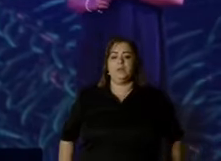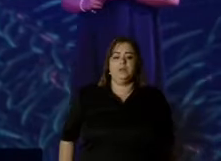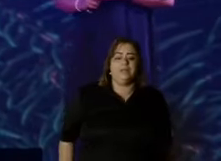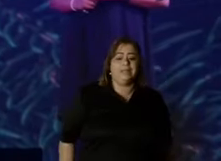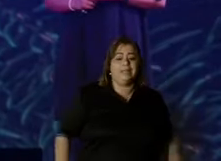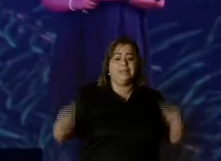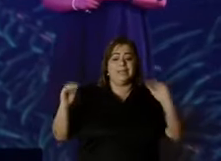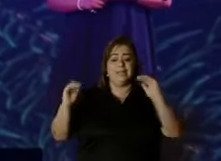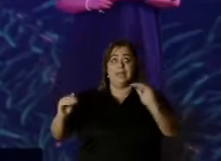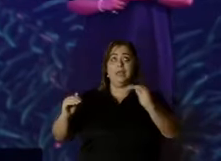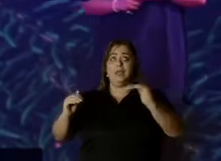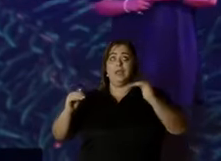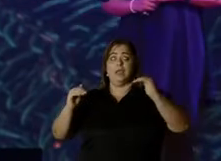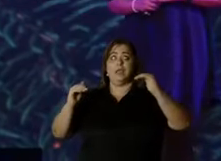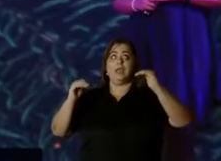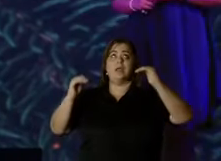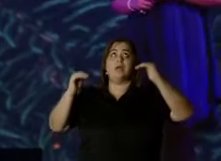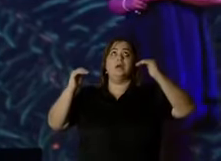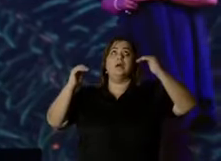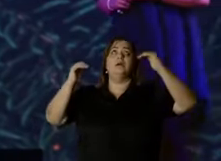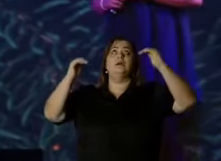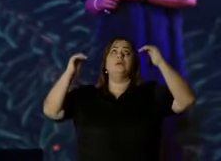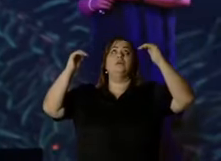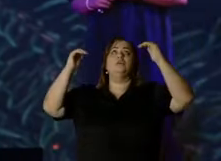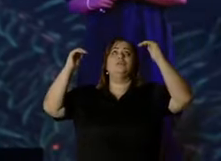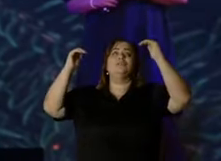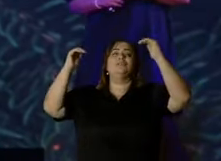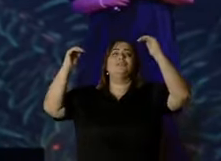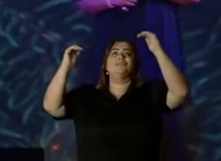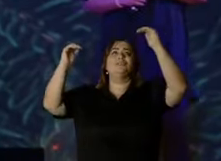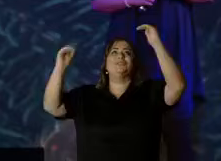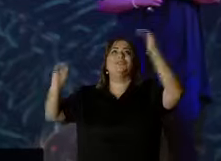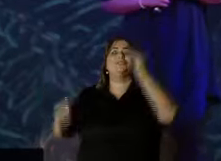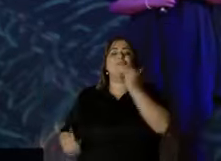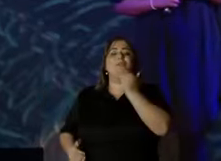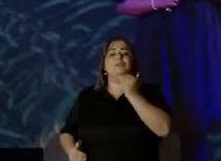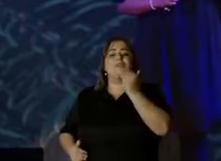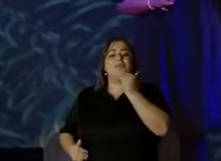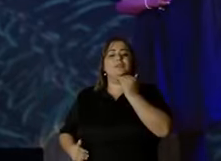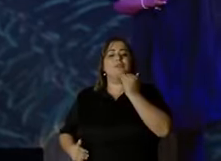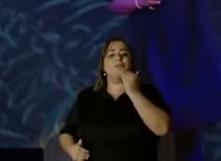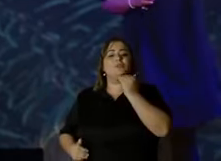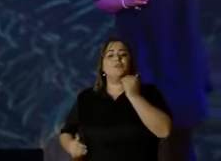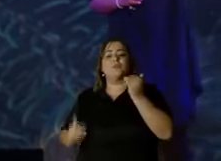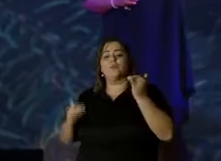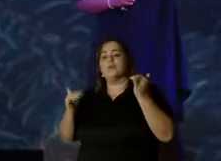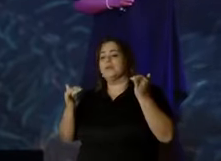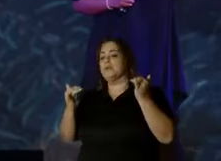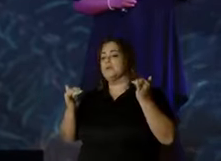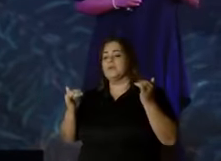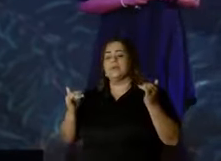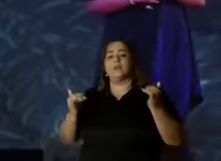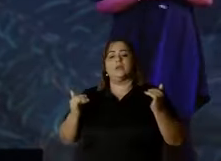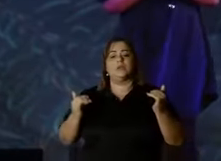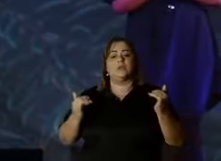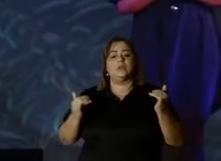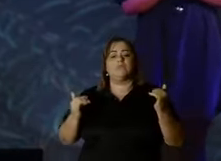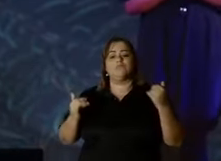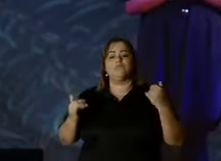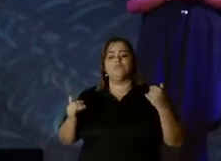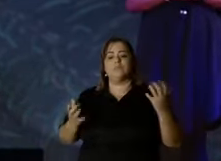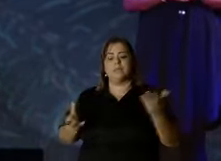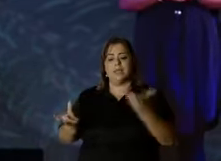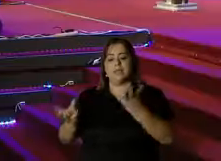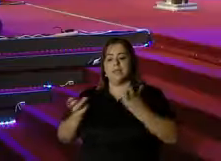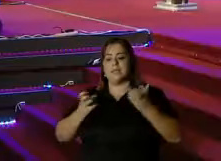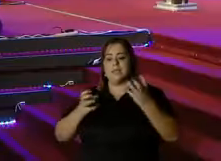Dios mío. Ella fue presentada en este altar. Y hoy viene a recibir a Cristo como su Salvador.